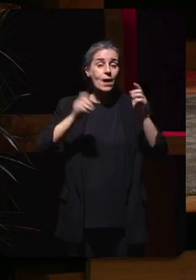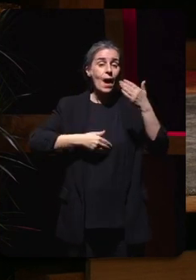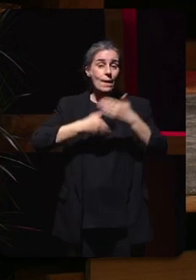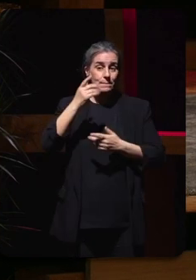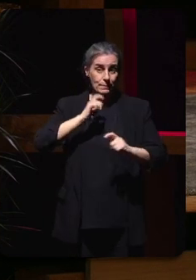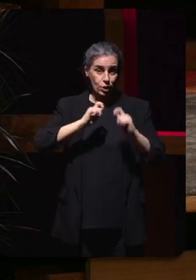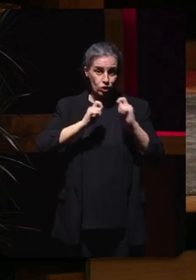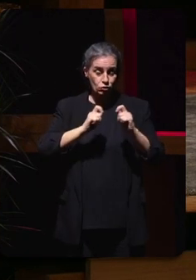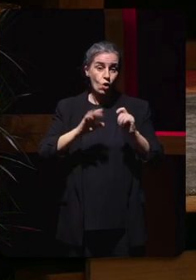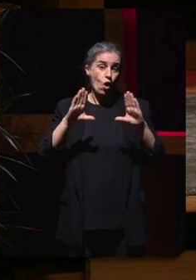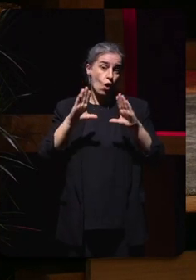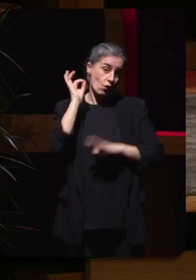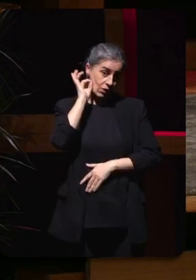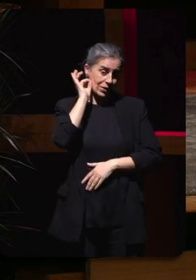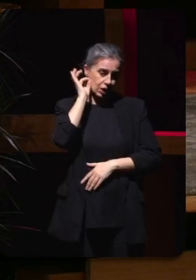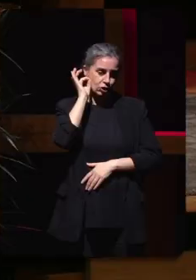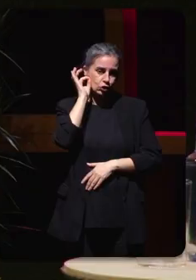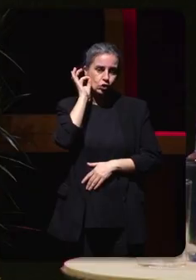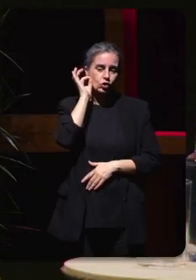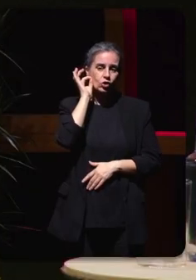periodismo femenino,